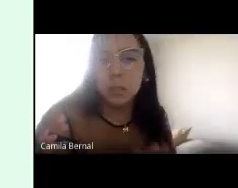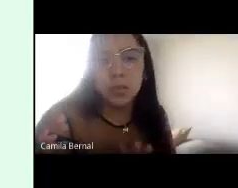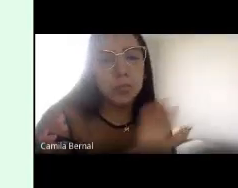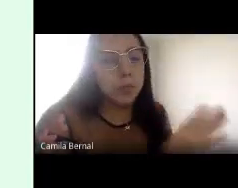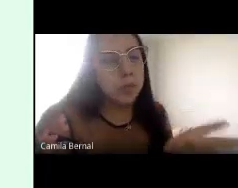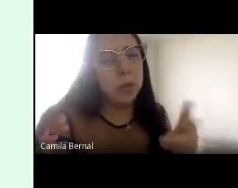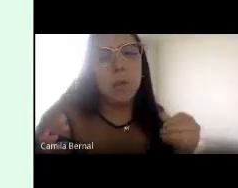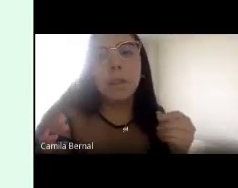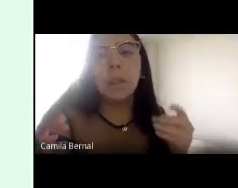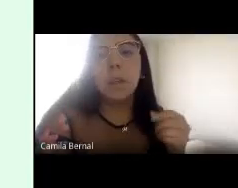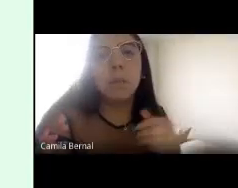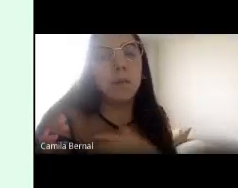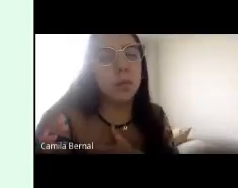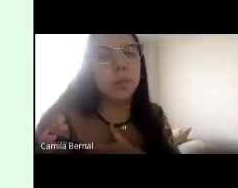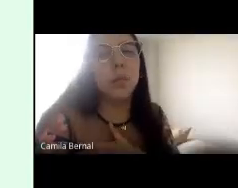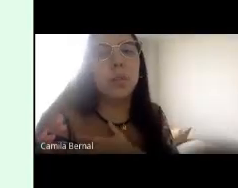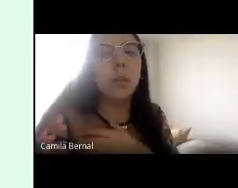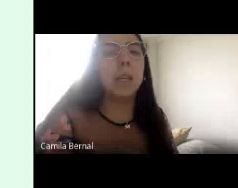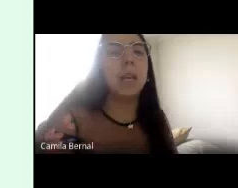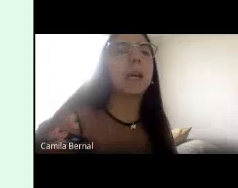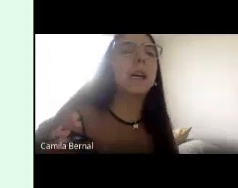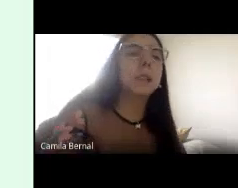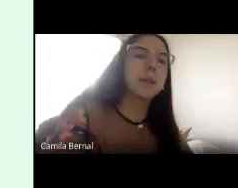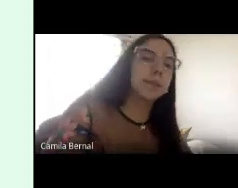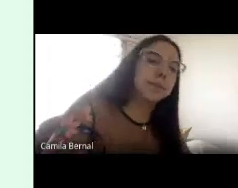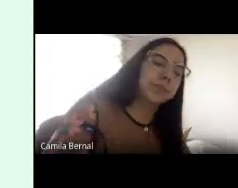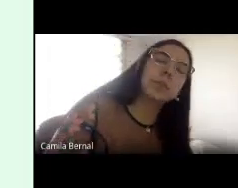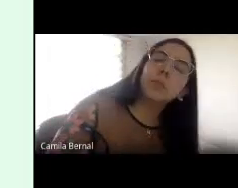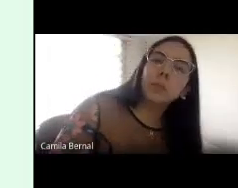Si no, pues solamente limpiamos muy bien